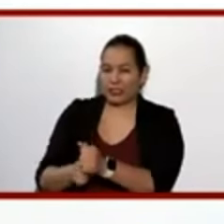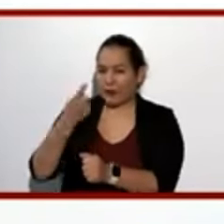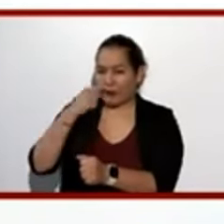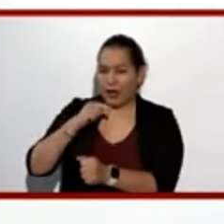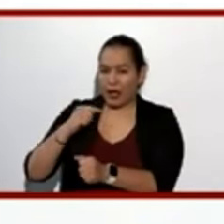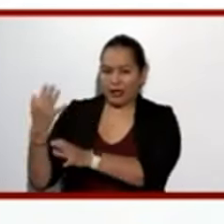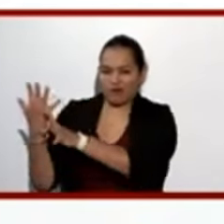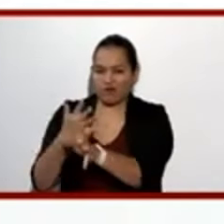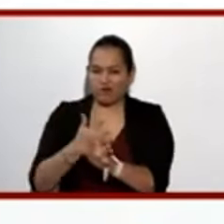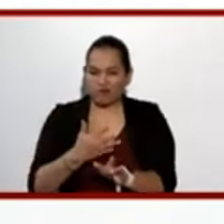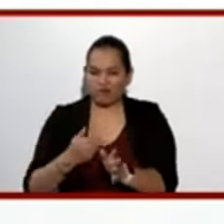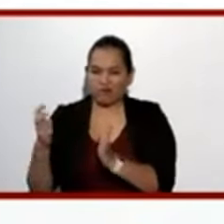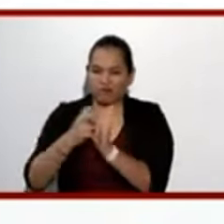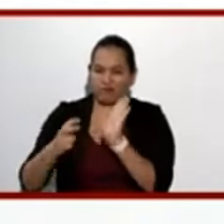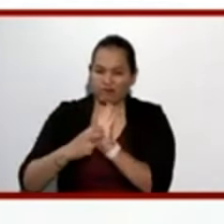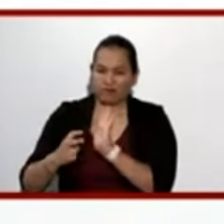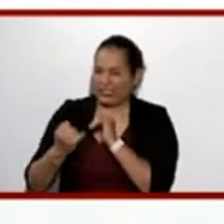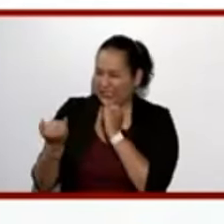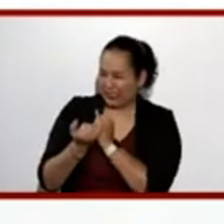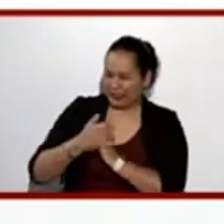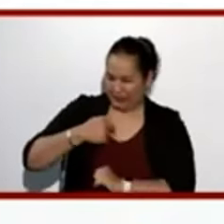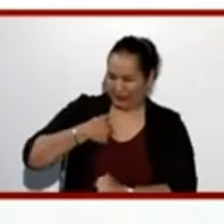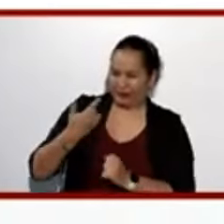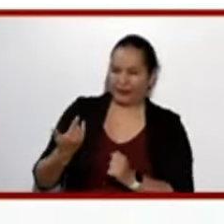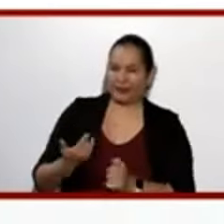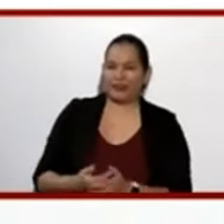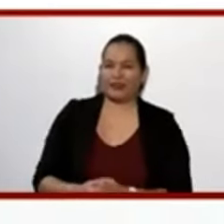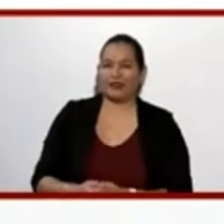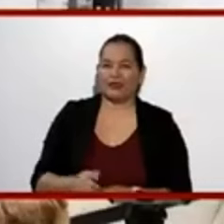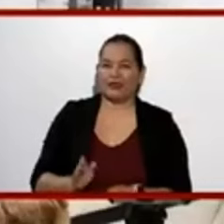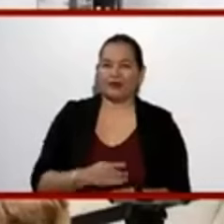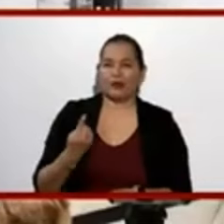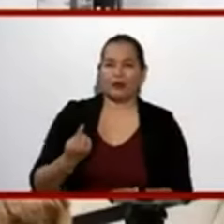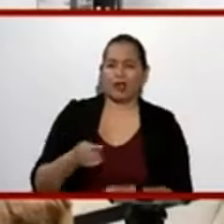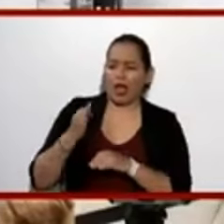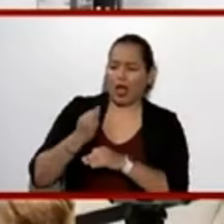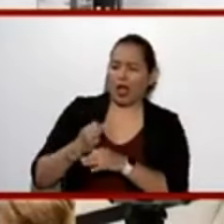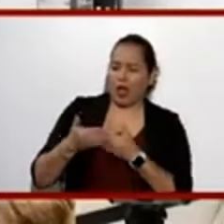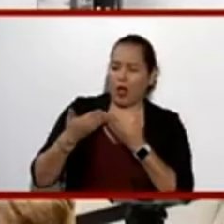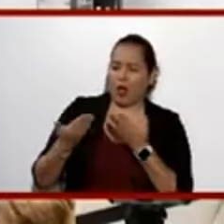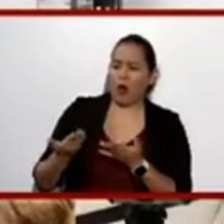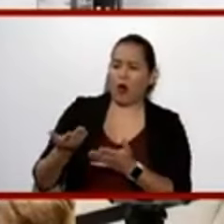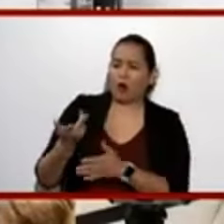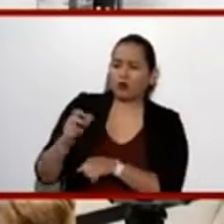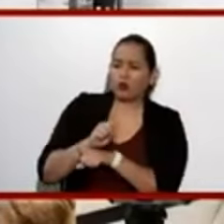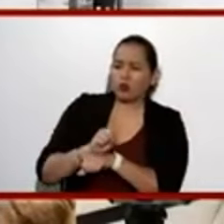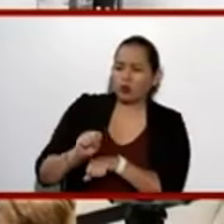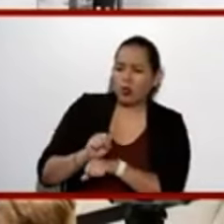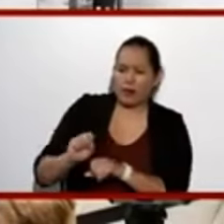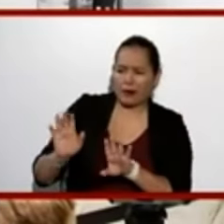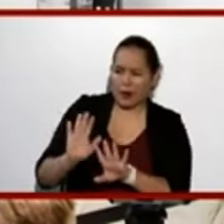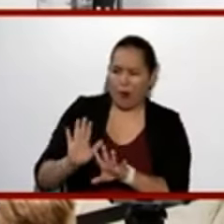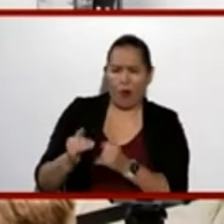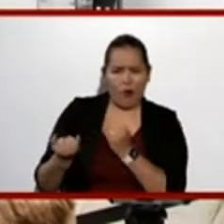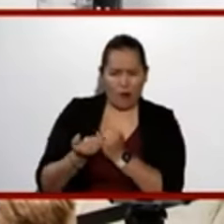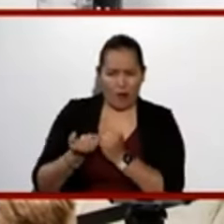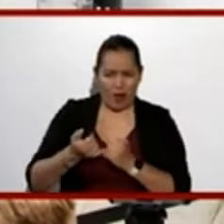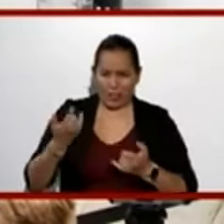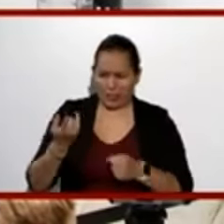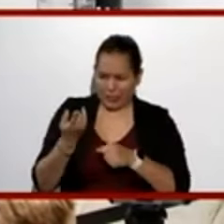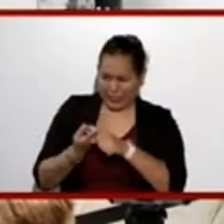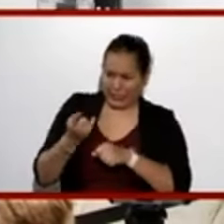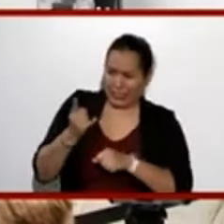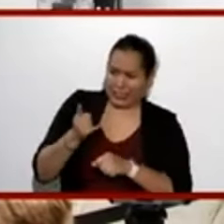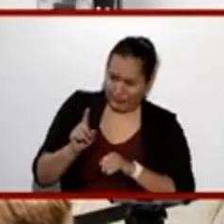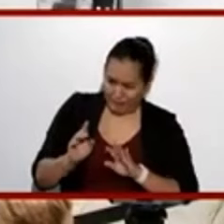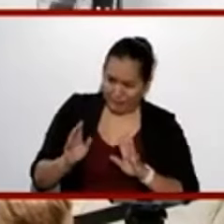pero cuando me la aplicaba a mí, maestra, porque hoy ya está usted muy suavecita, muy blandita, ¿no? La queremos bien